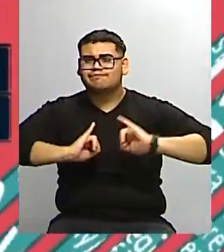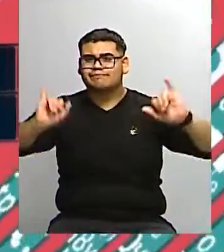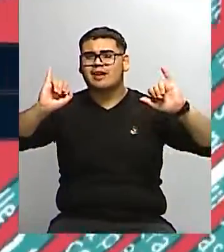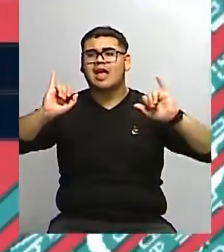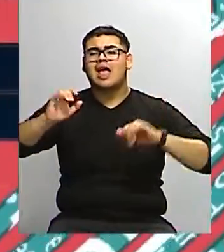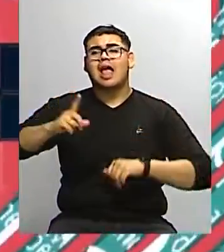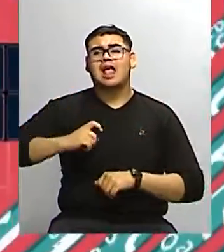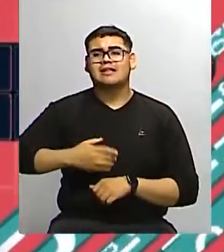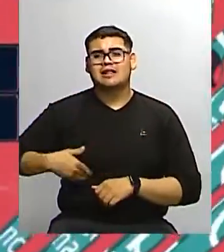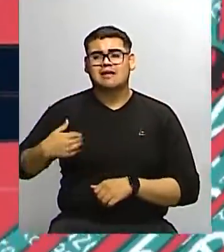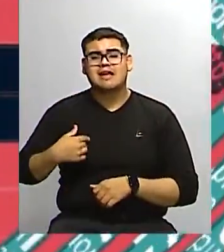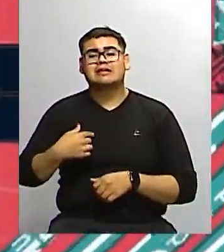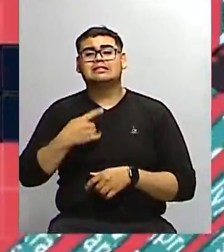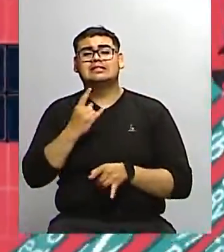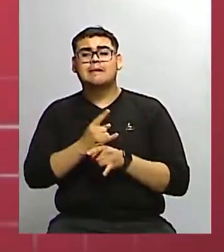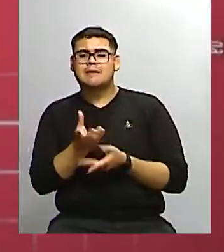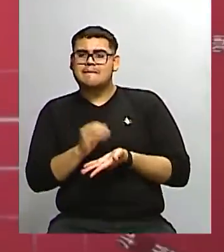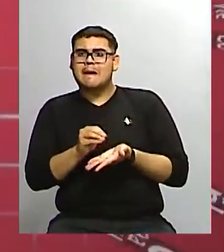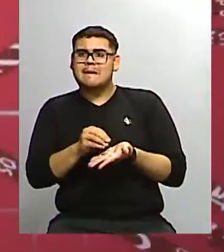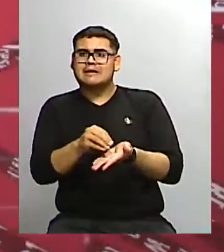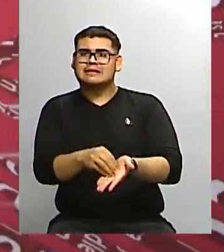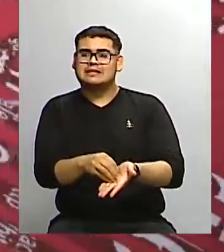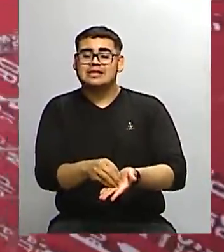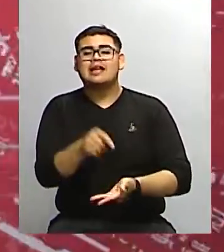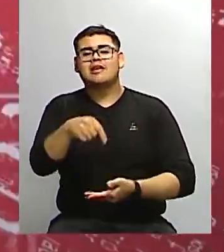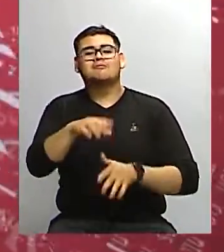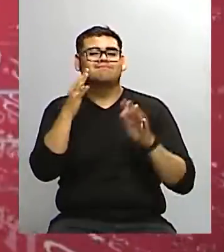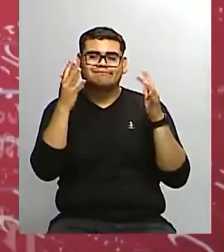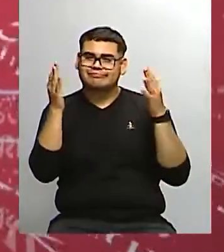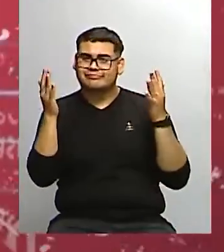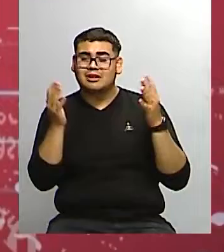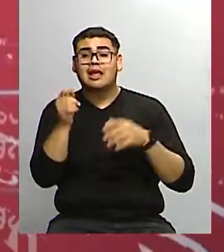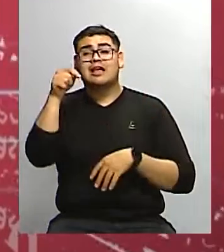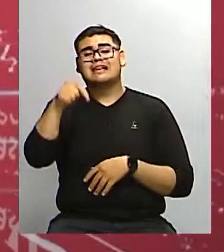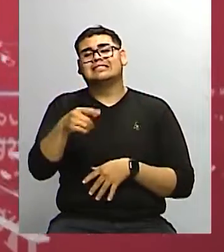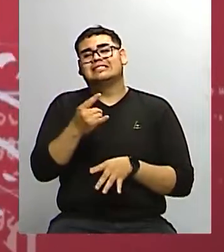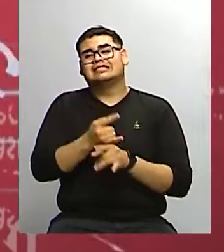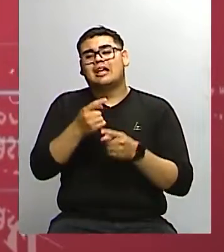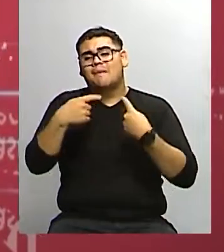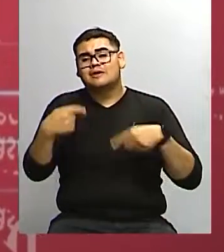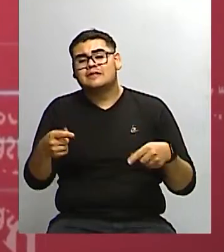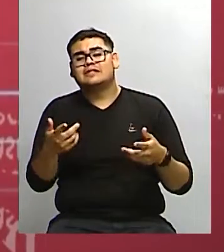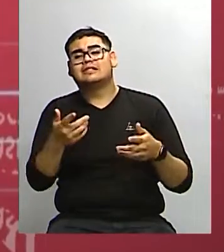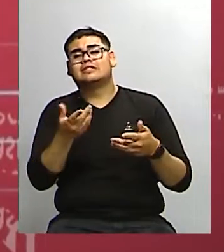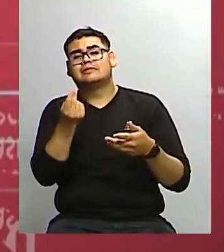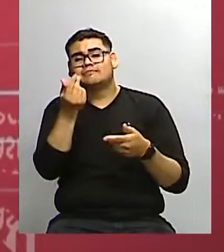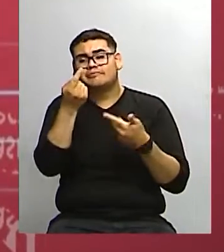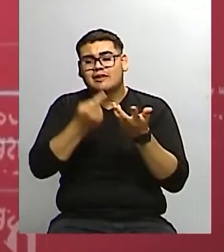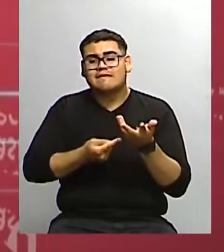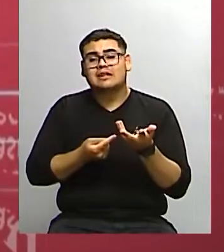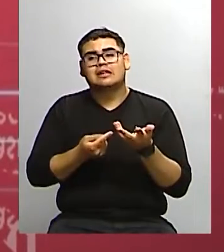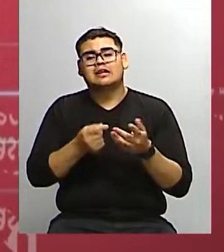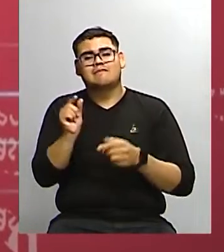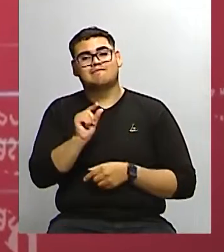vez es más, y eso hay que celebrarlo. Obviamente los recursos siempre son pocos. Ojalá que Nación no